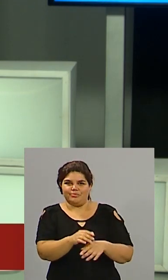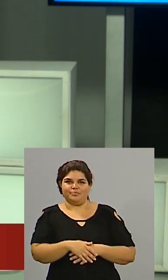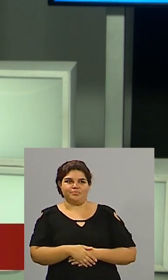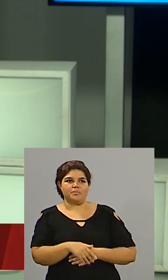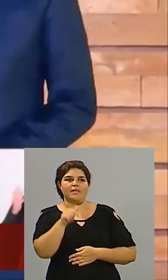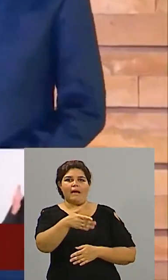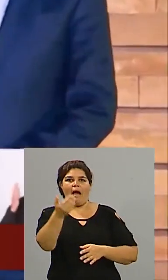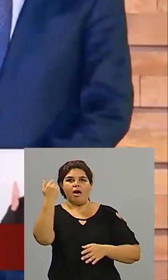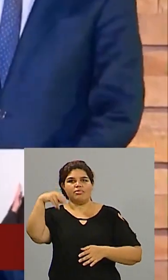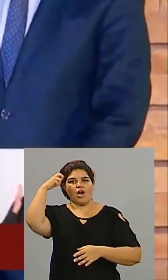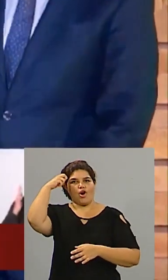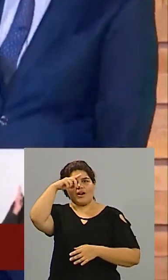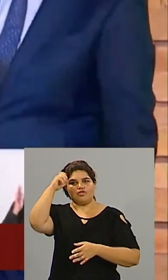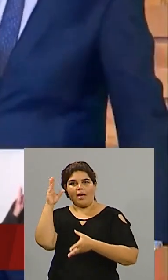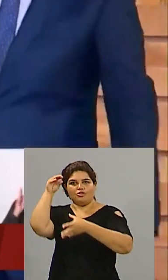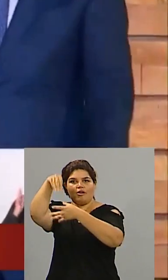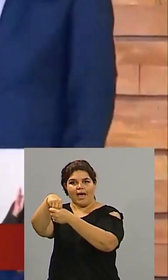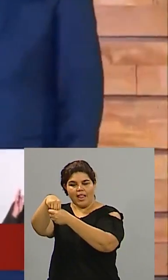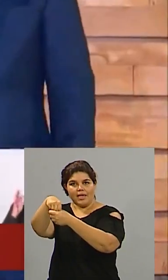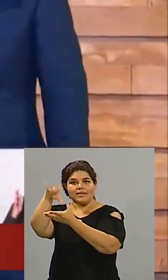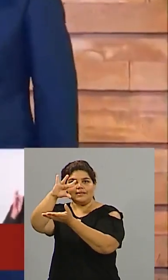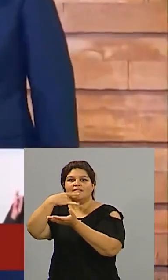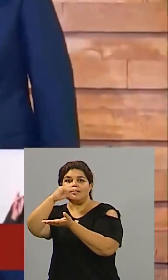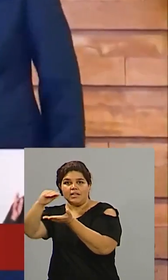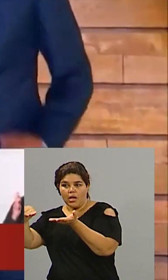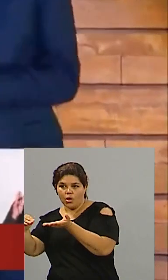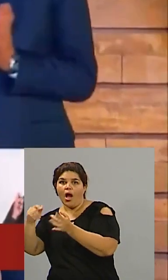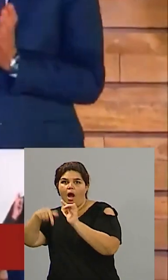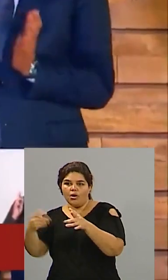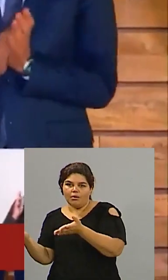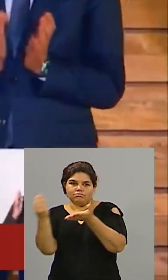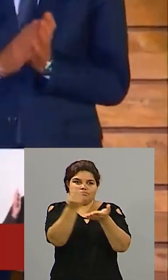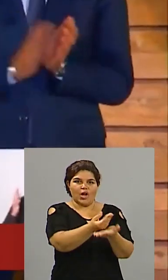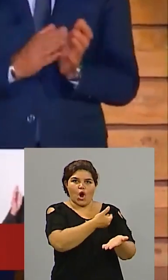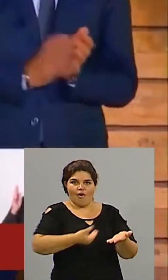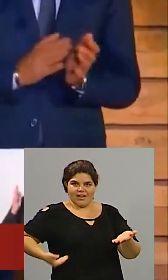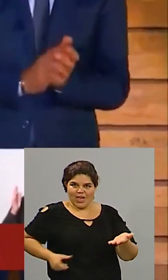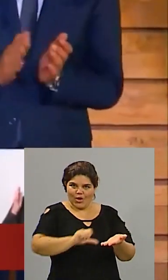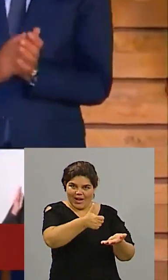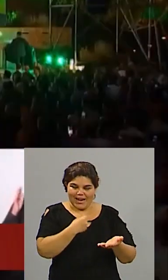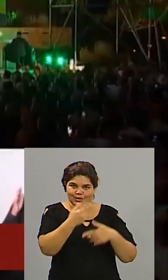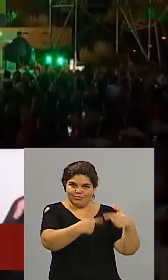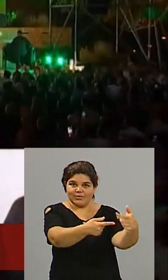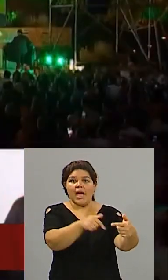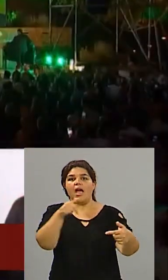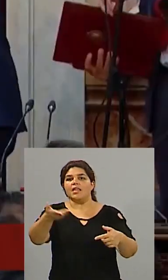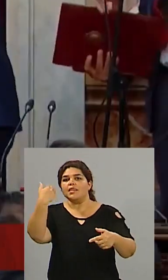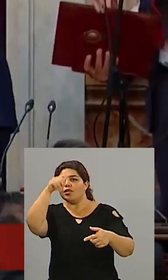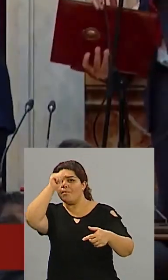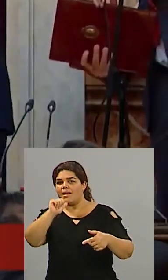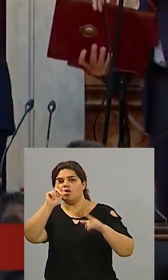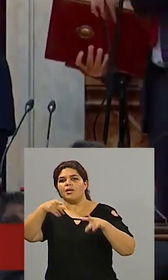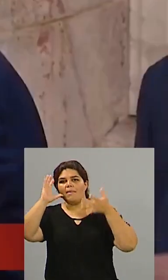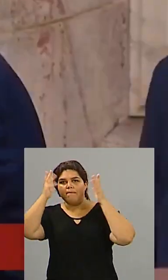en el Congreso Nacional y bueno, después también el día domingo la asunción de Javier Milei como presidente,